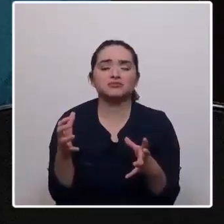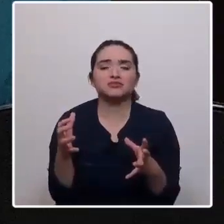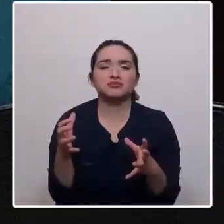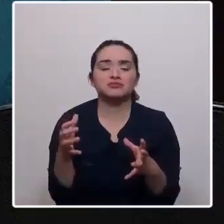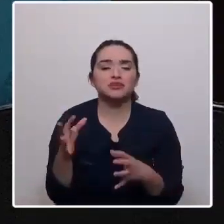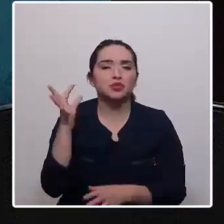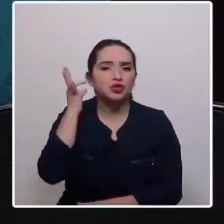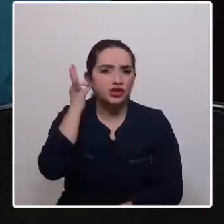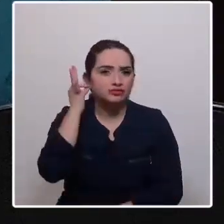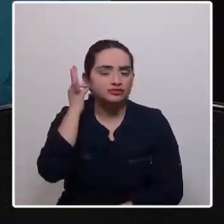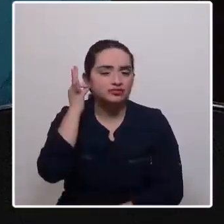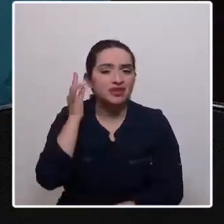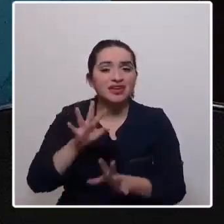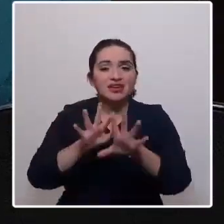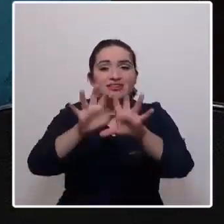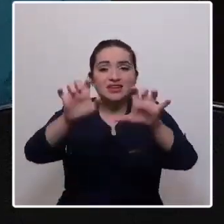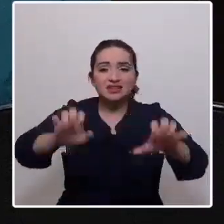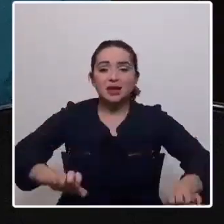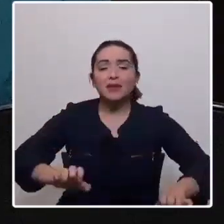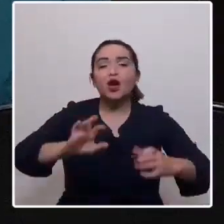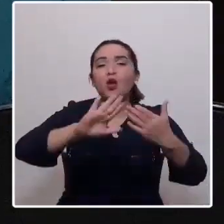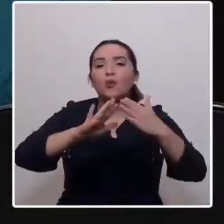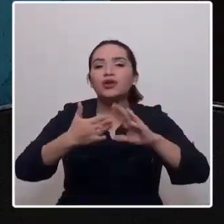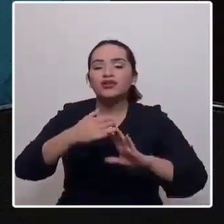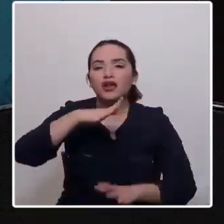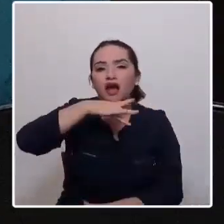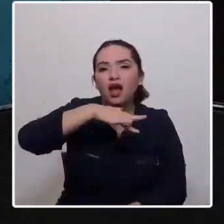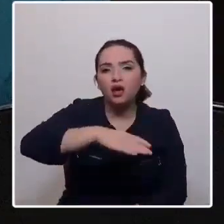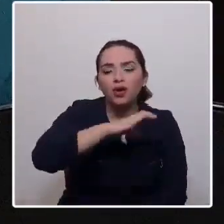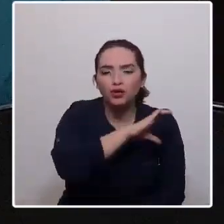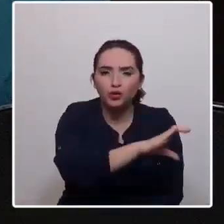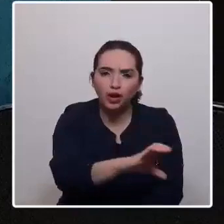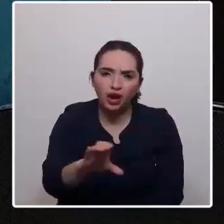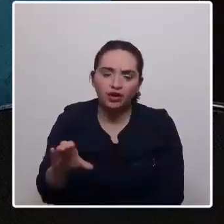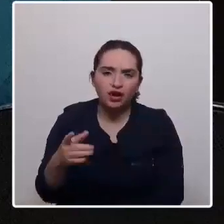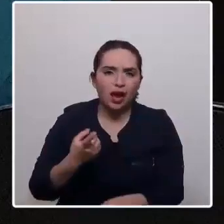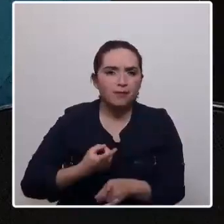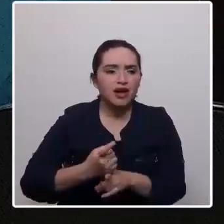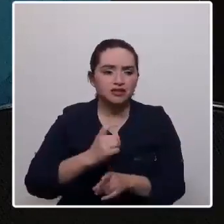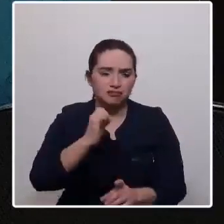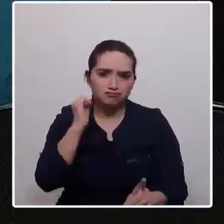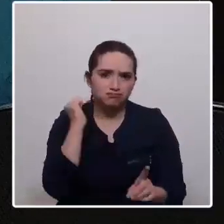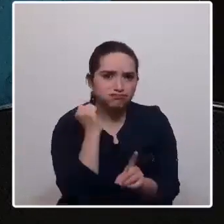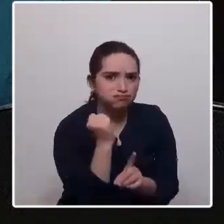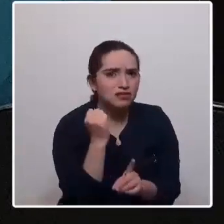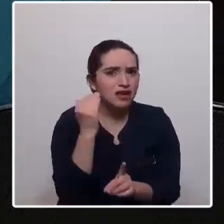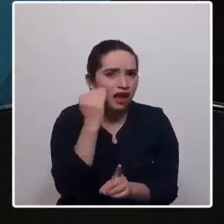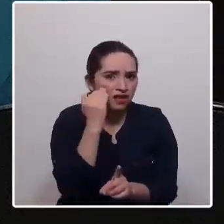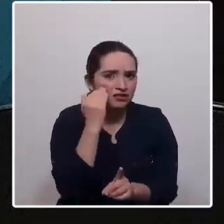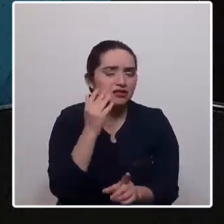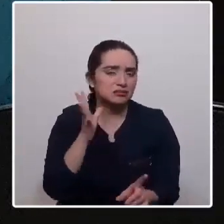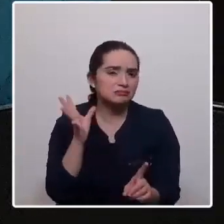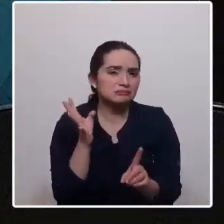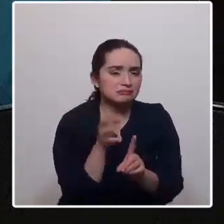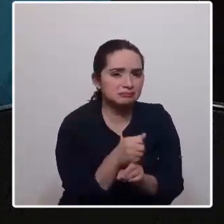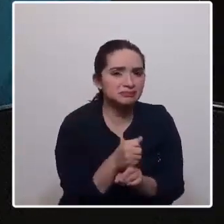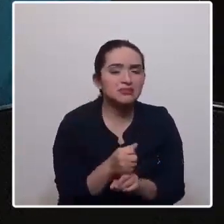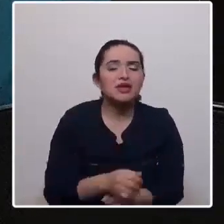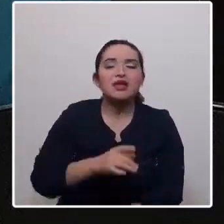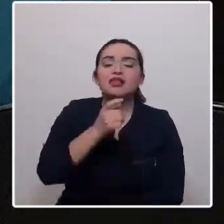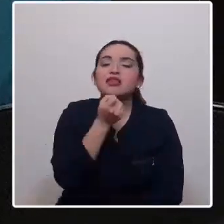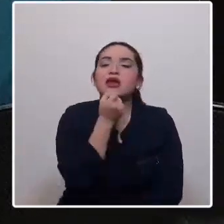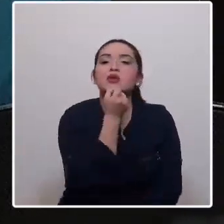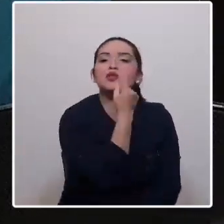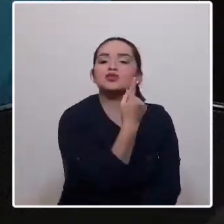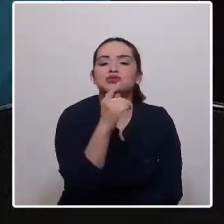se opera un sistema comunitario de agua potable rural, quien recibe constantes amenazas de muerte, hostigamiento y persecución por reclamar y denunciar la